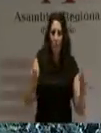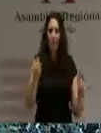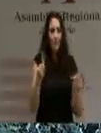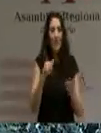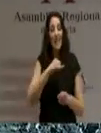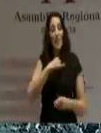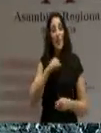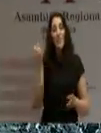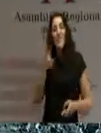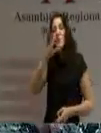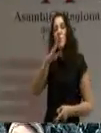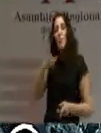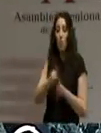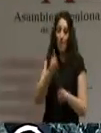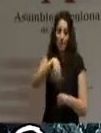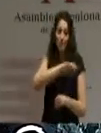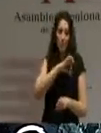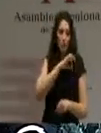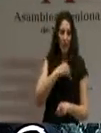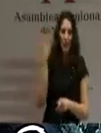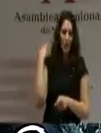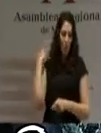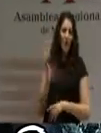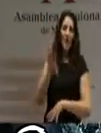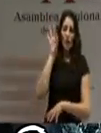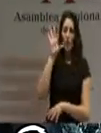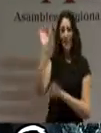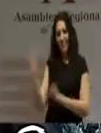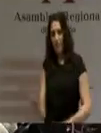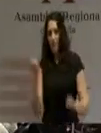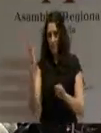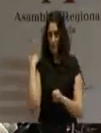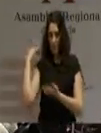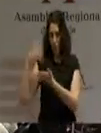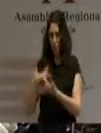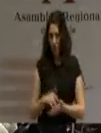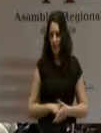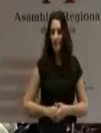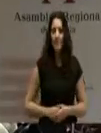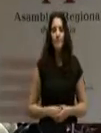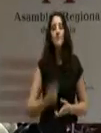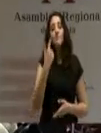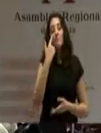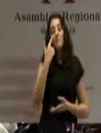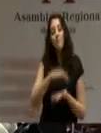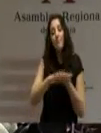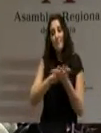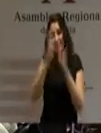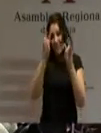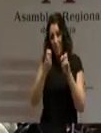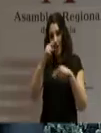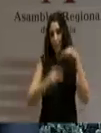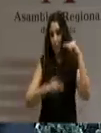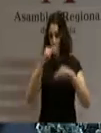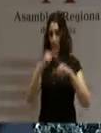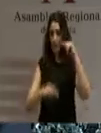decisión que ustedes tomaron y que ustedes defendieron. Miren, en infraestructuras, yo